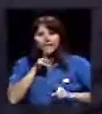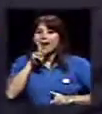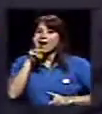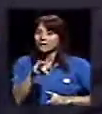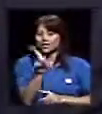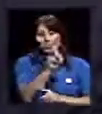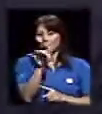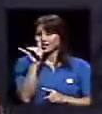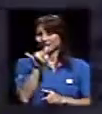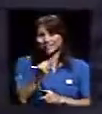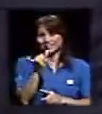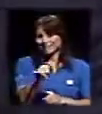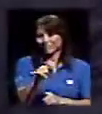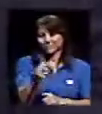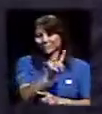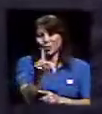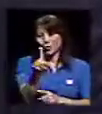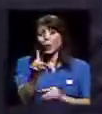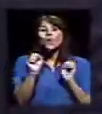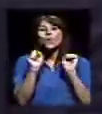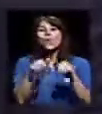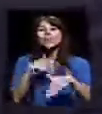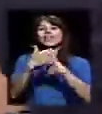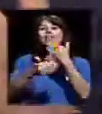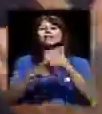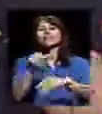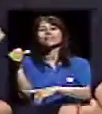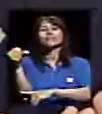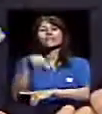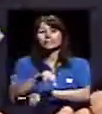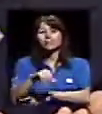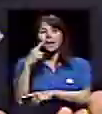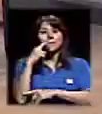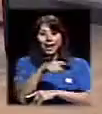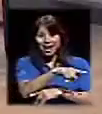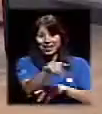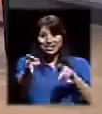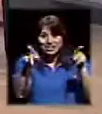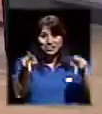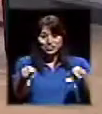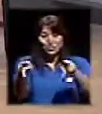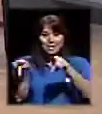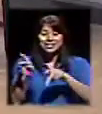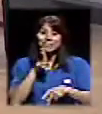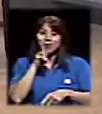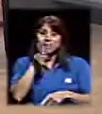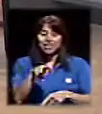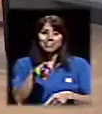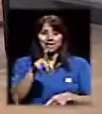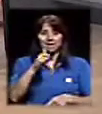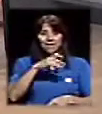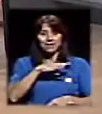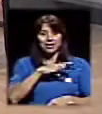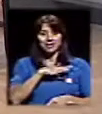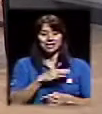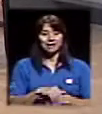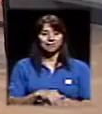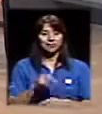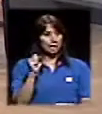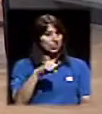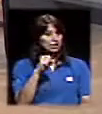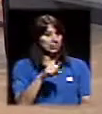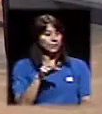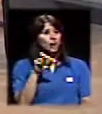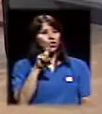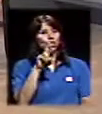se pinta y que más bien terminaría perjudicando a aquellos que supuestamente iba a beneficiar. Sí, don Ronulfo Jiménez,